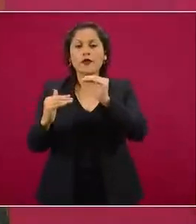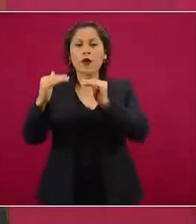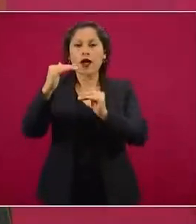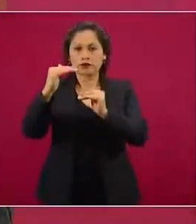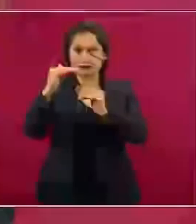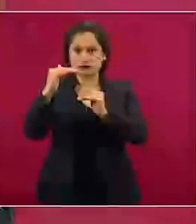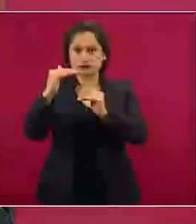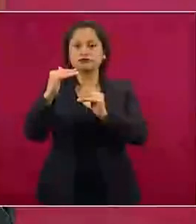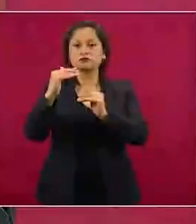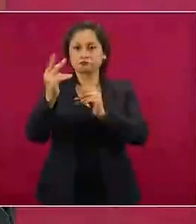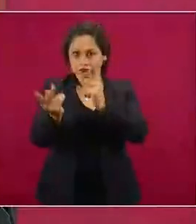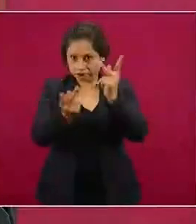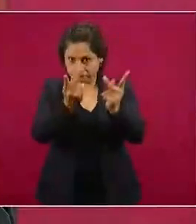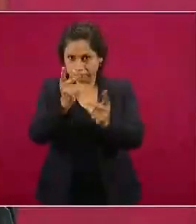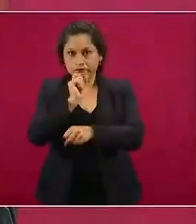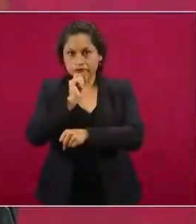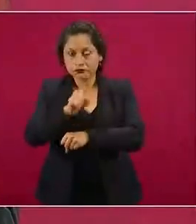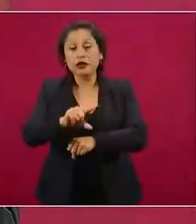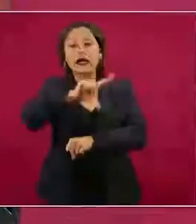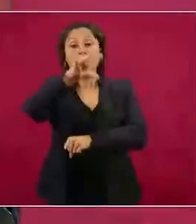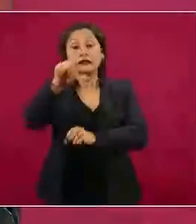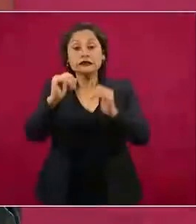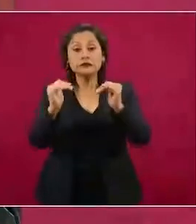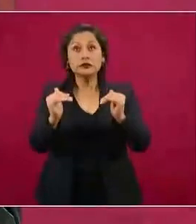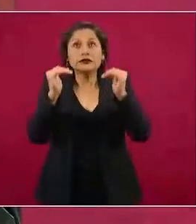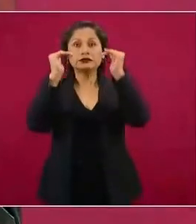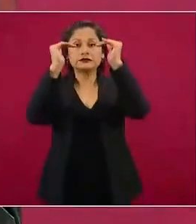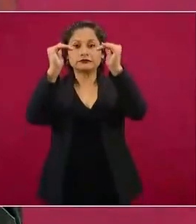y luego arriba.